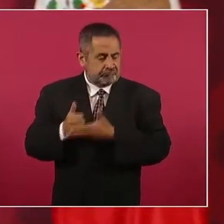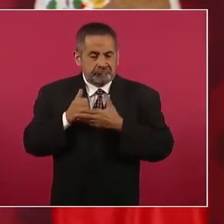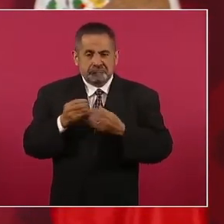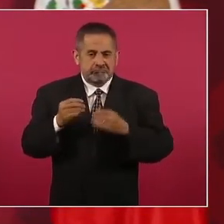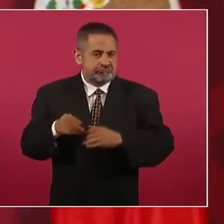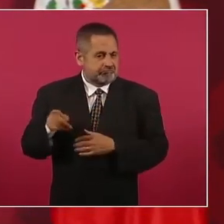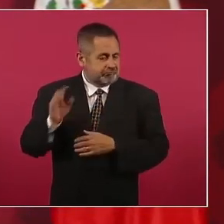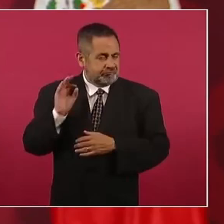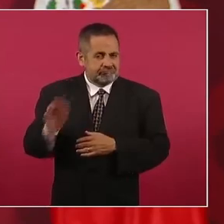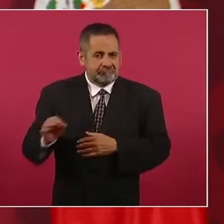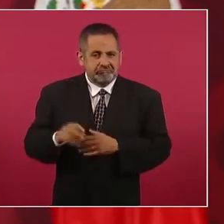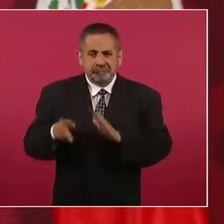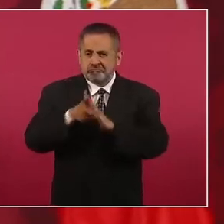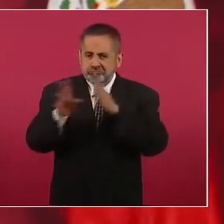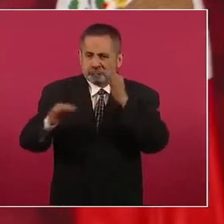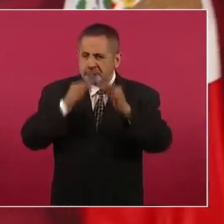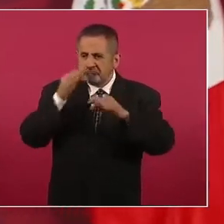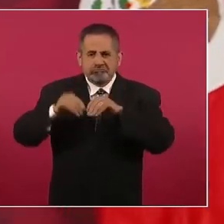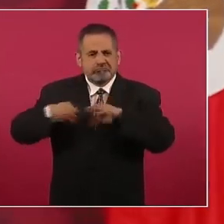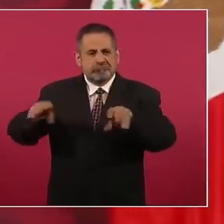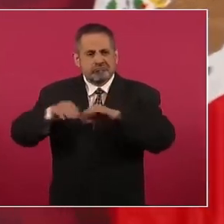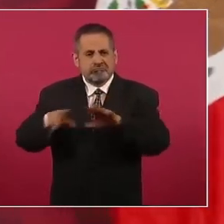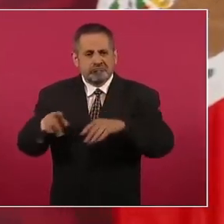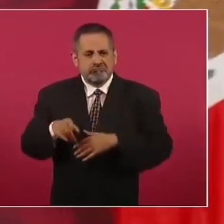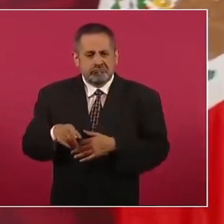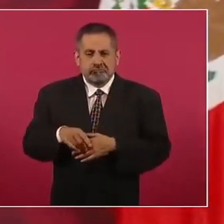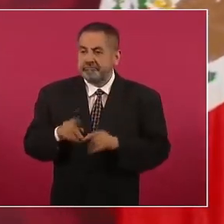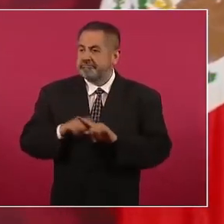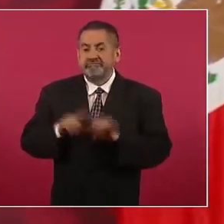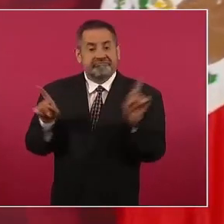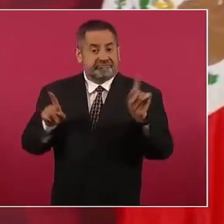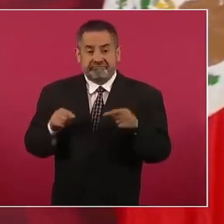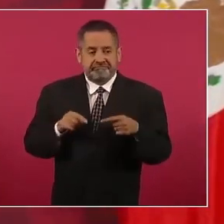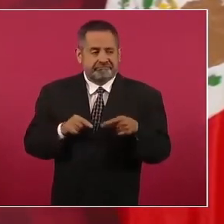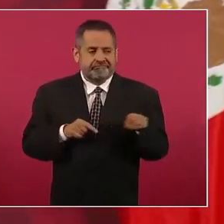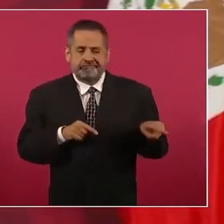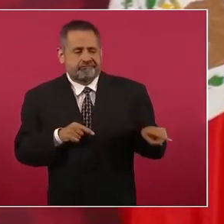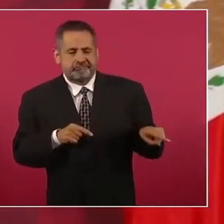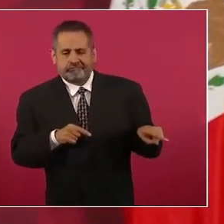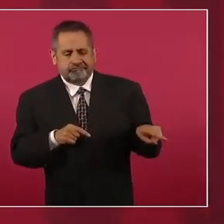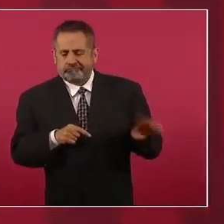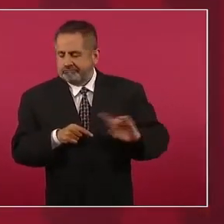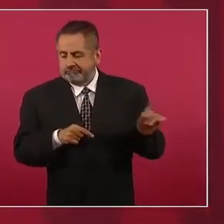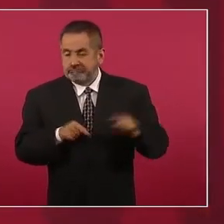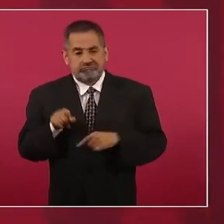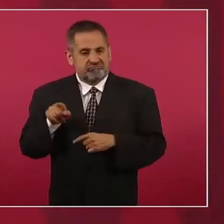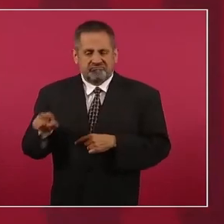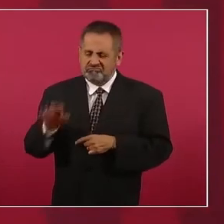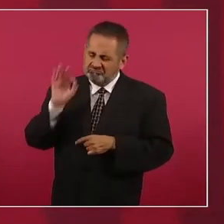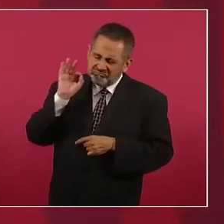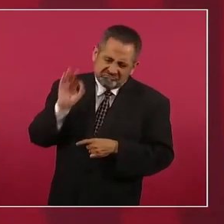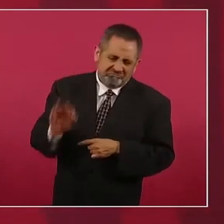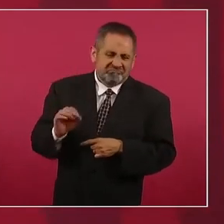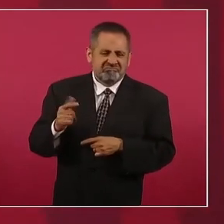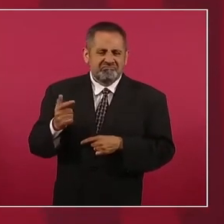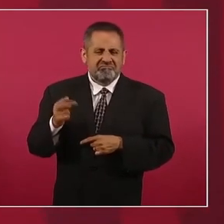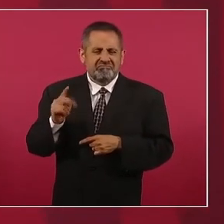que era medio de comunicación, muy contrario a la actitud